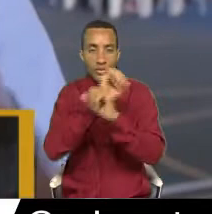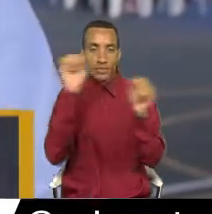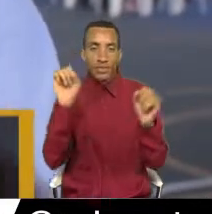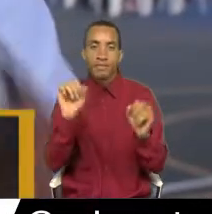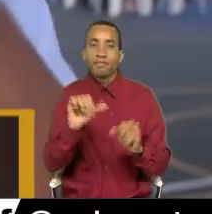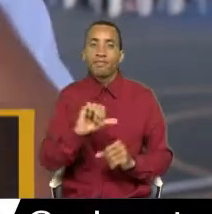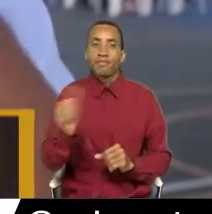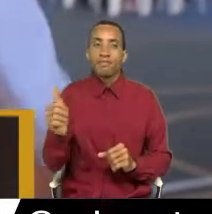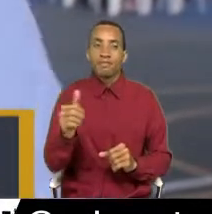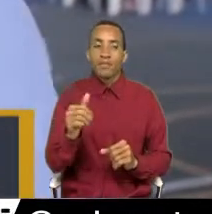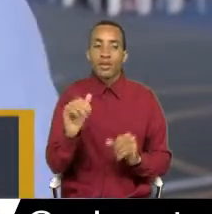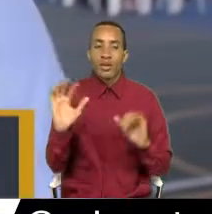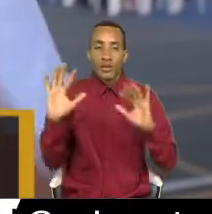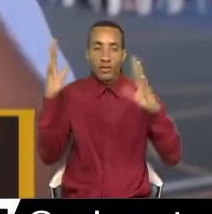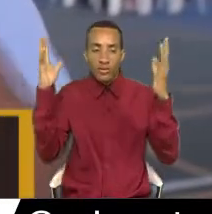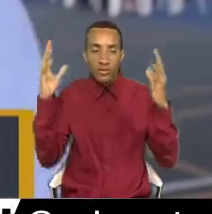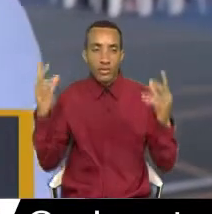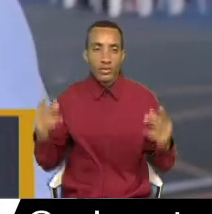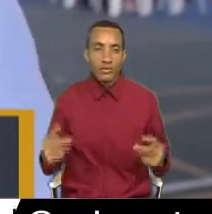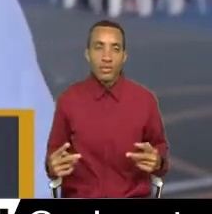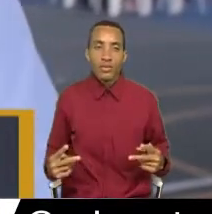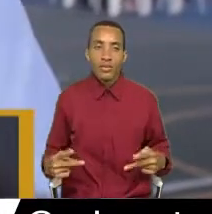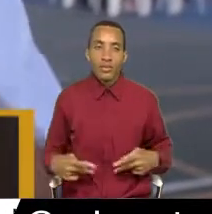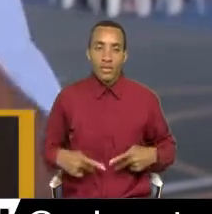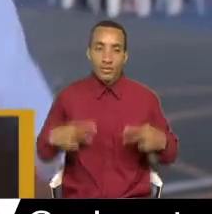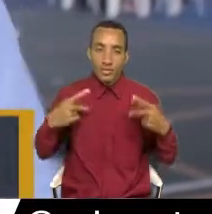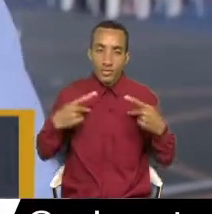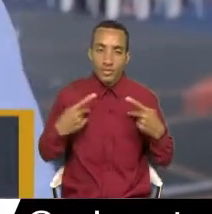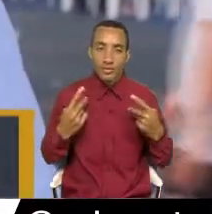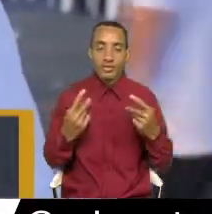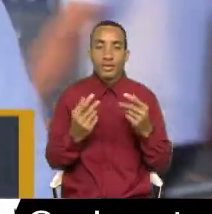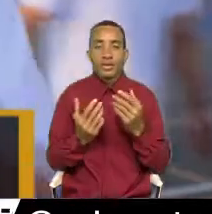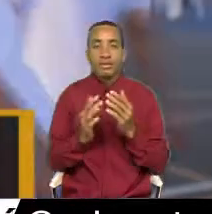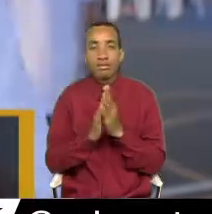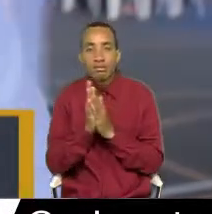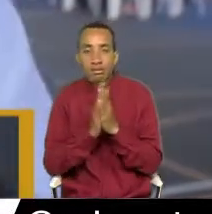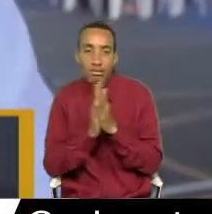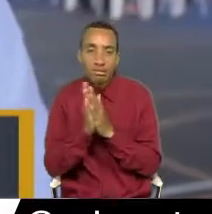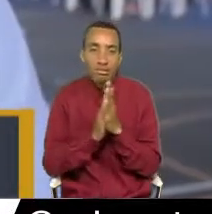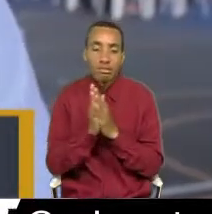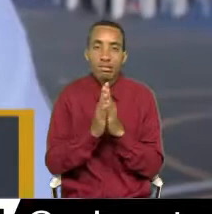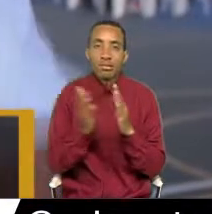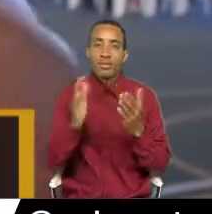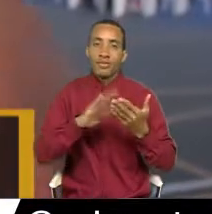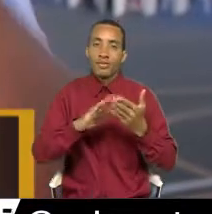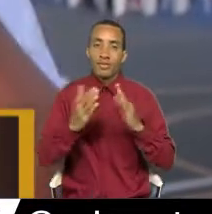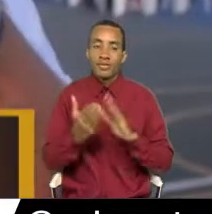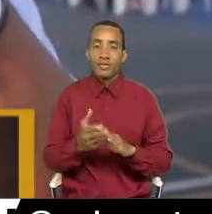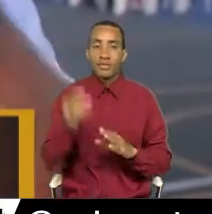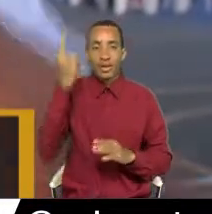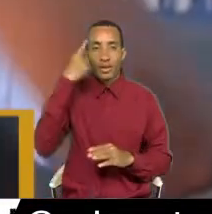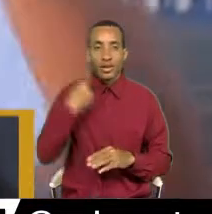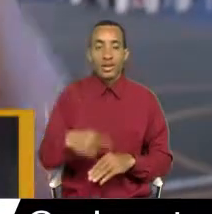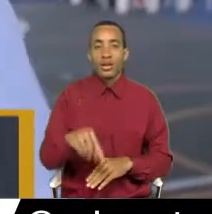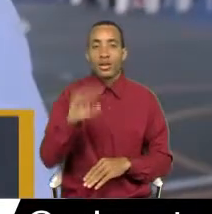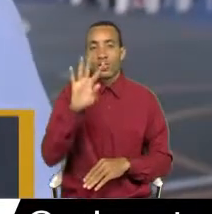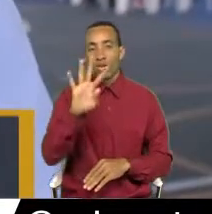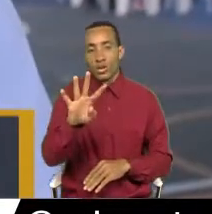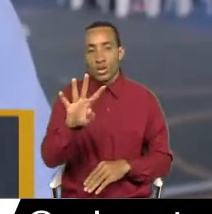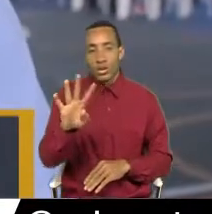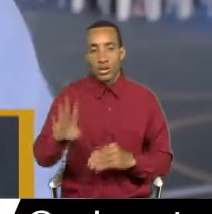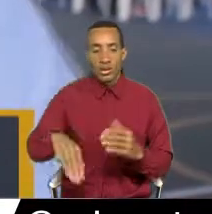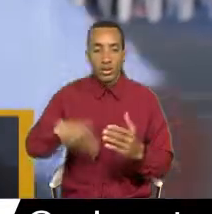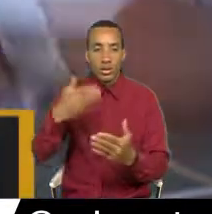la vida, por la esperanza y la paz. El carnaval de la alegría el día sábado a las 4 de la tarde desde la plazoleta Pinilla hasta el